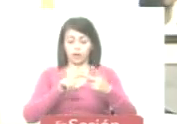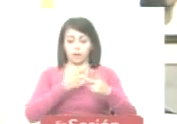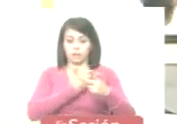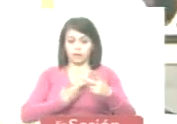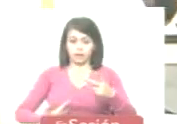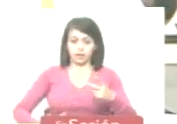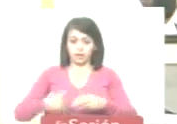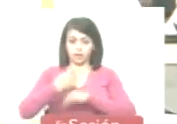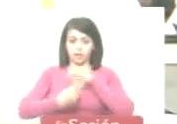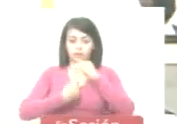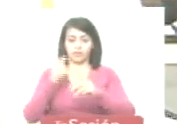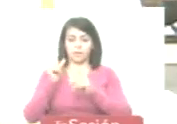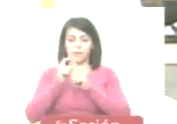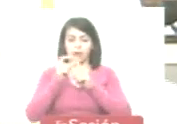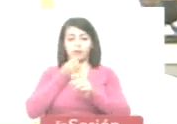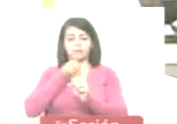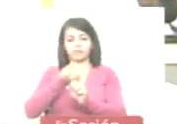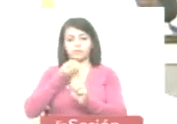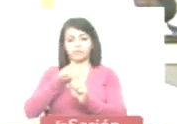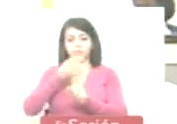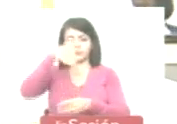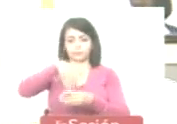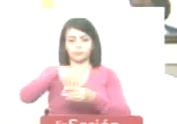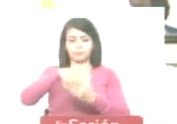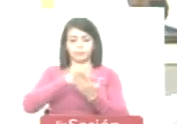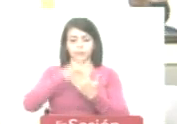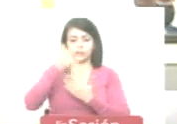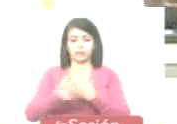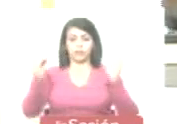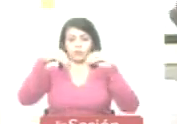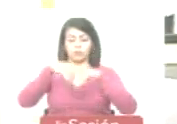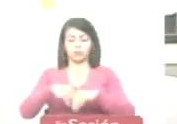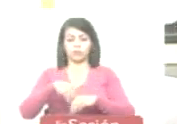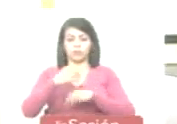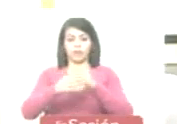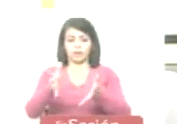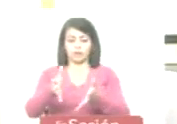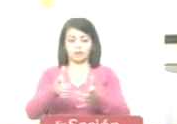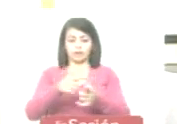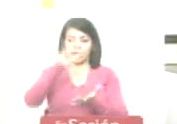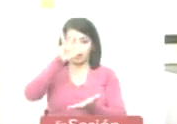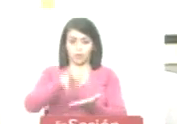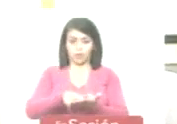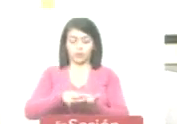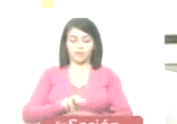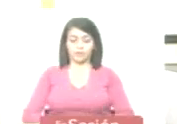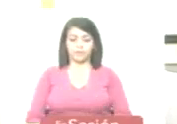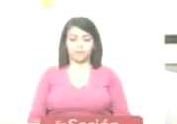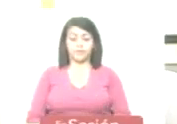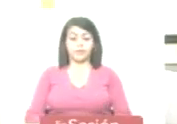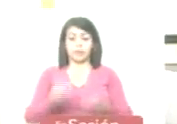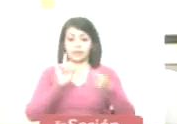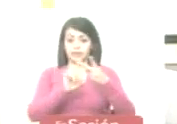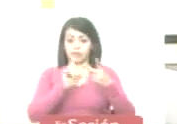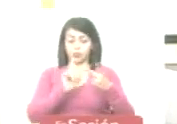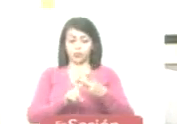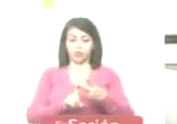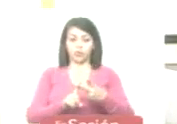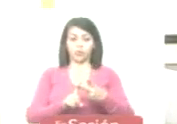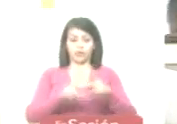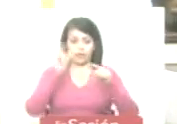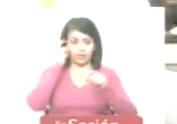presidente ejerció el derecho de palabra y sometió a votación el proyecto de acuerdo, resultando aprobado. Segundo punto del